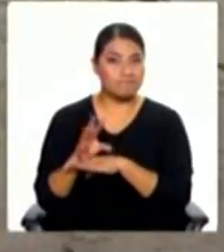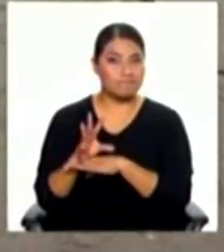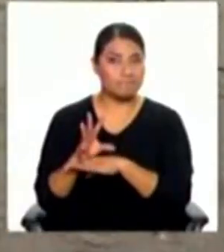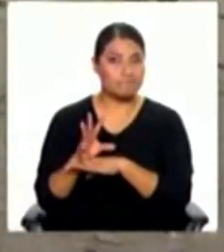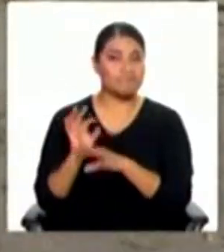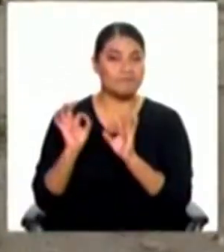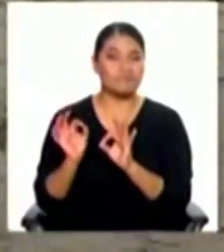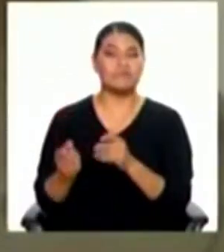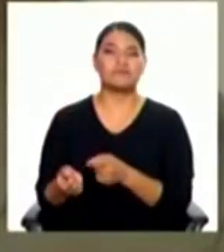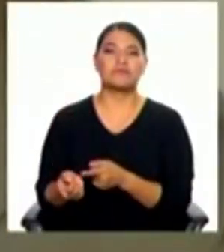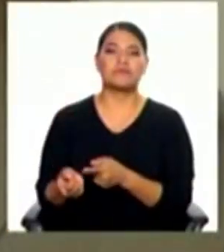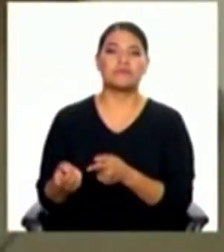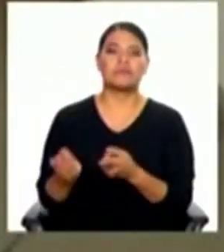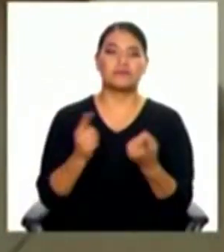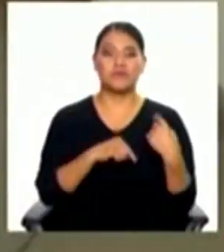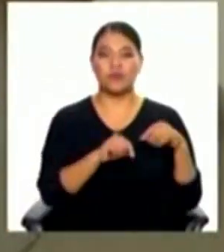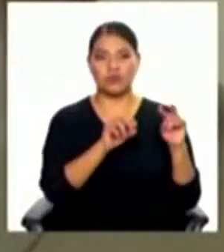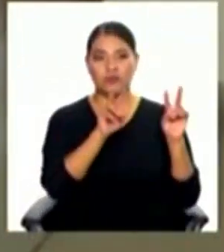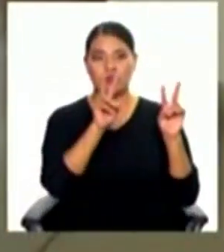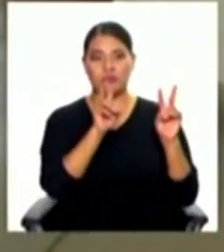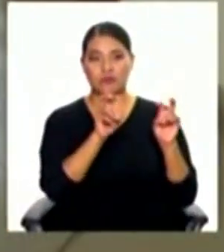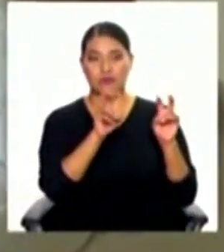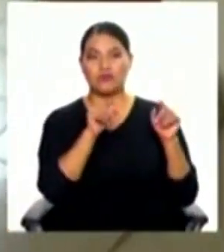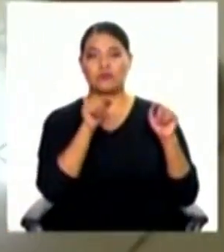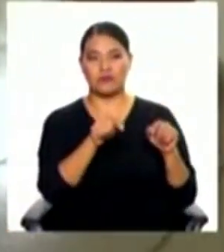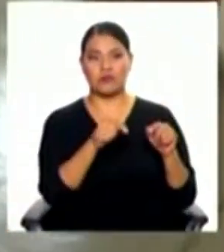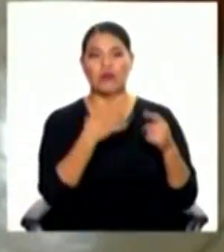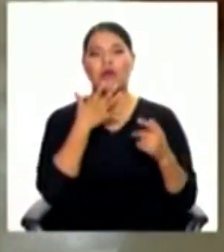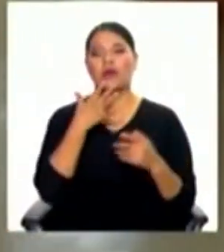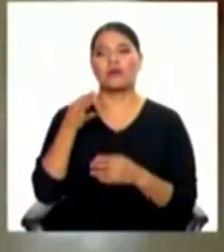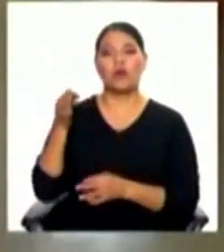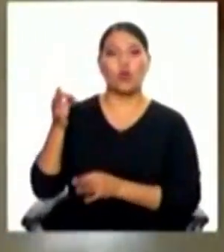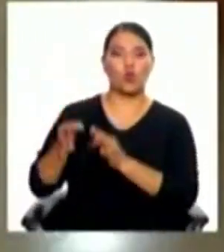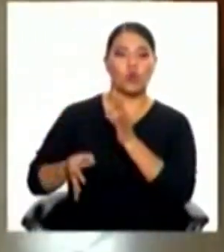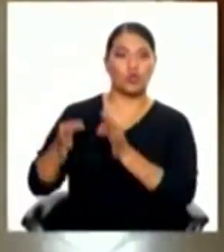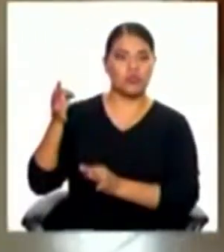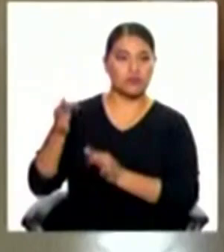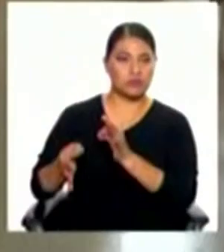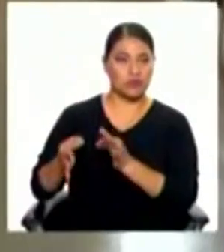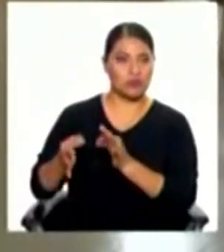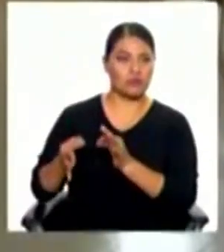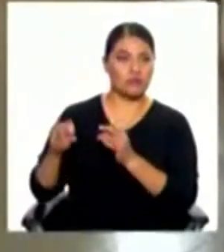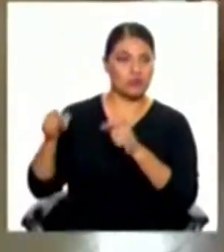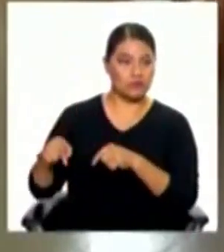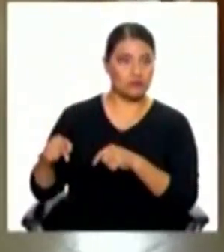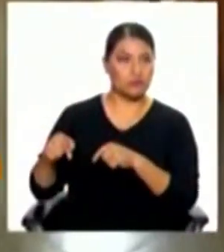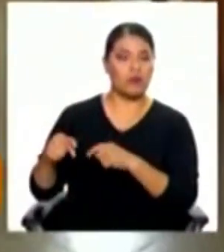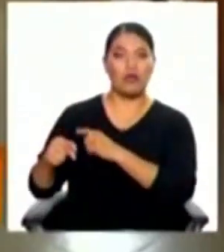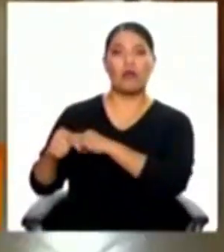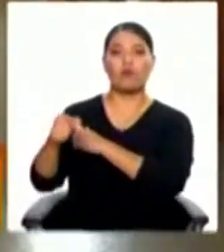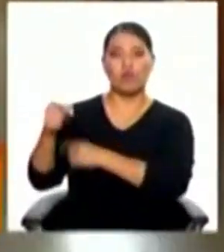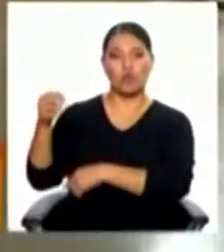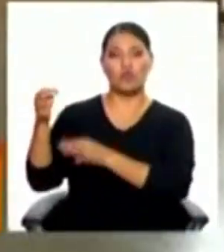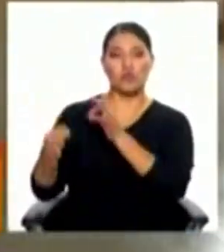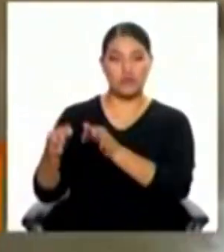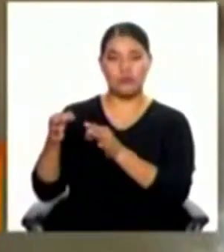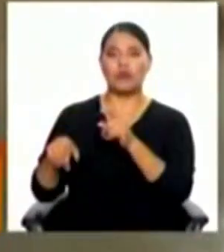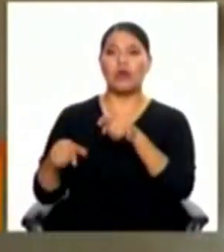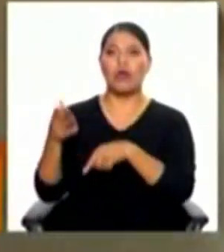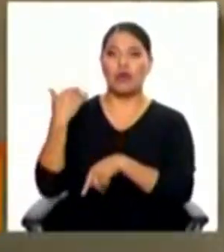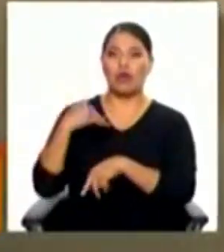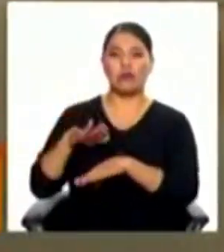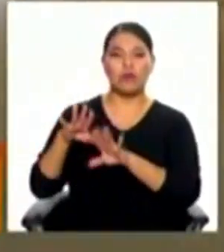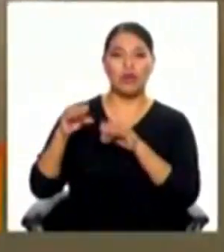Vamos a hablar de un tema del Poder Judicial. Resulta que el Poder Judicial precisamente rechazó el pedido de